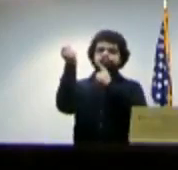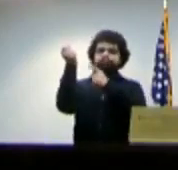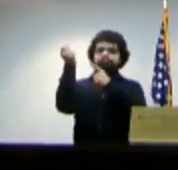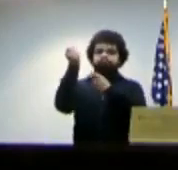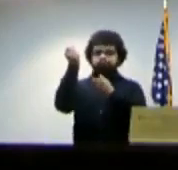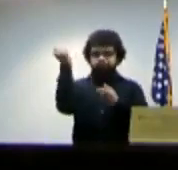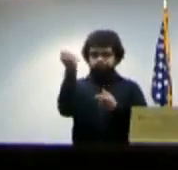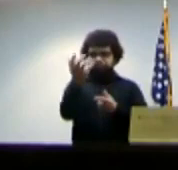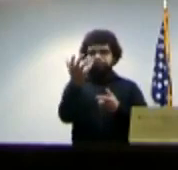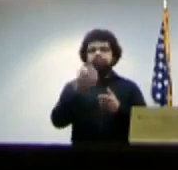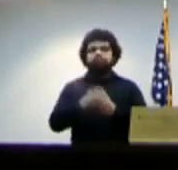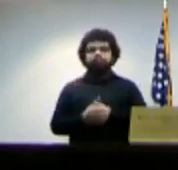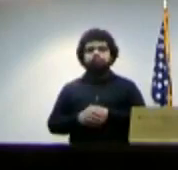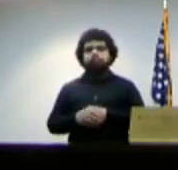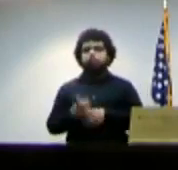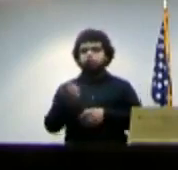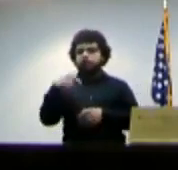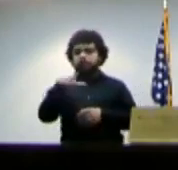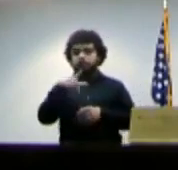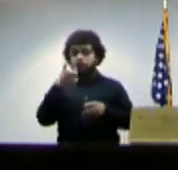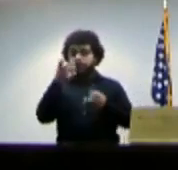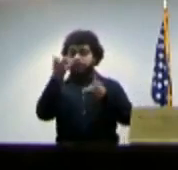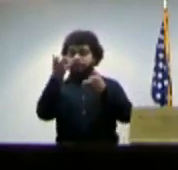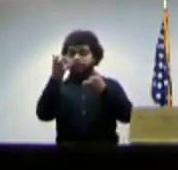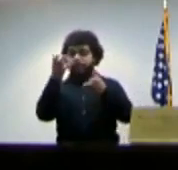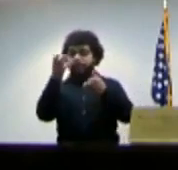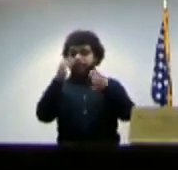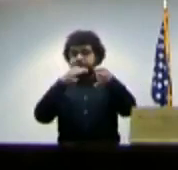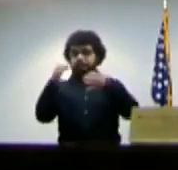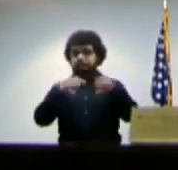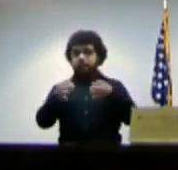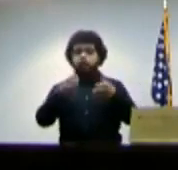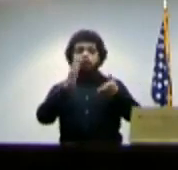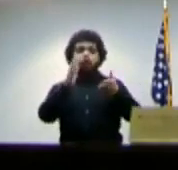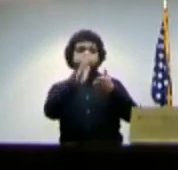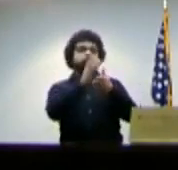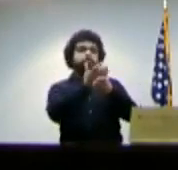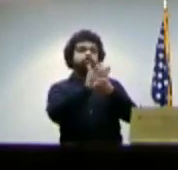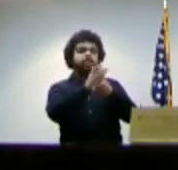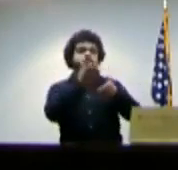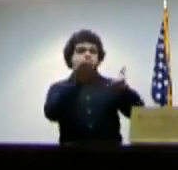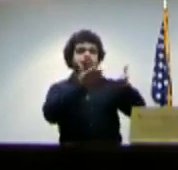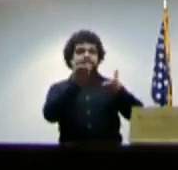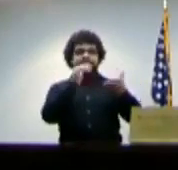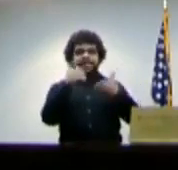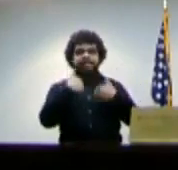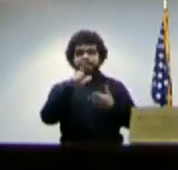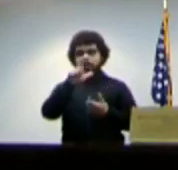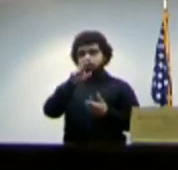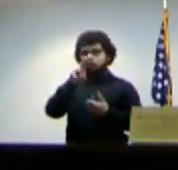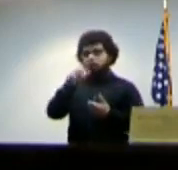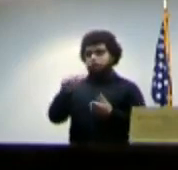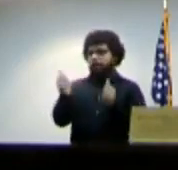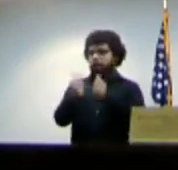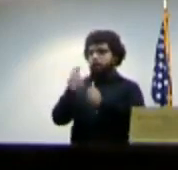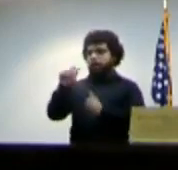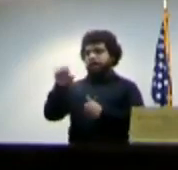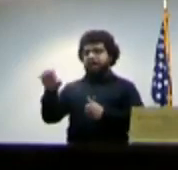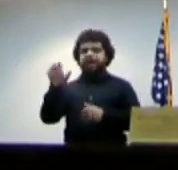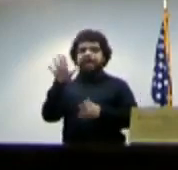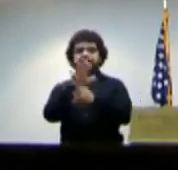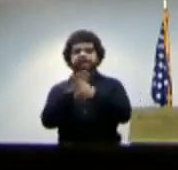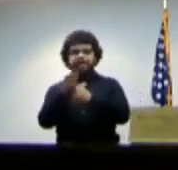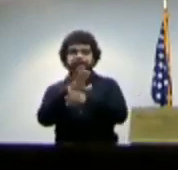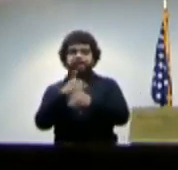iba a aclarar lo que es el Shared Services que tiene Luma con la Autoridad de Energía Eléctrica en el área que